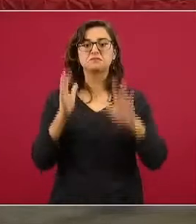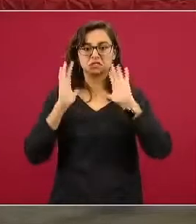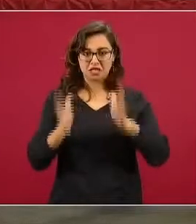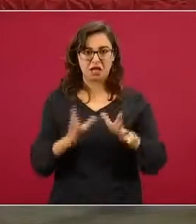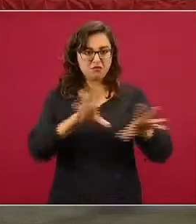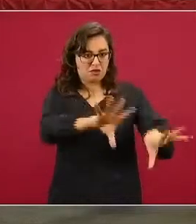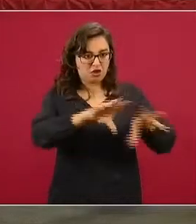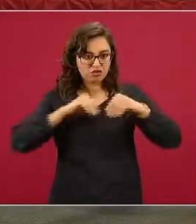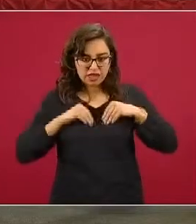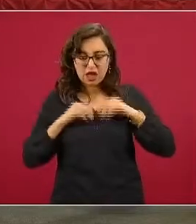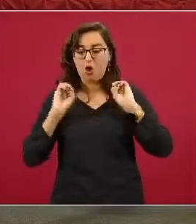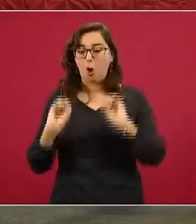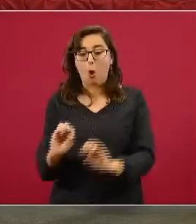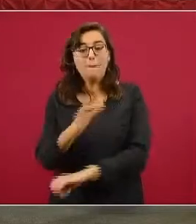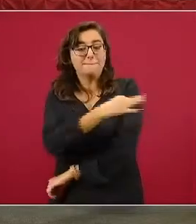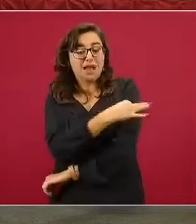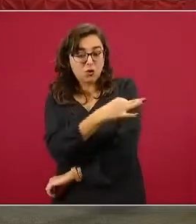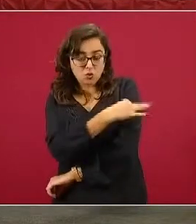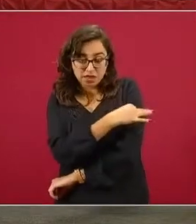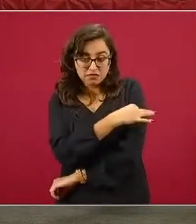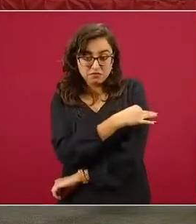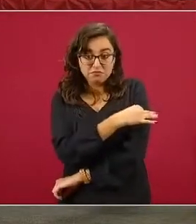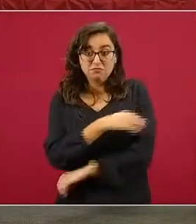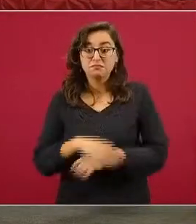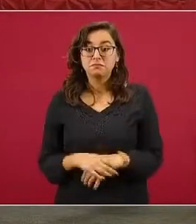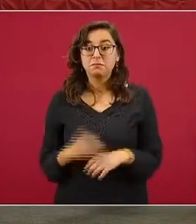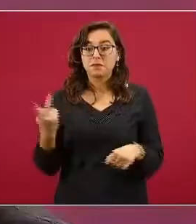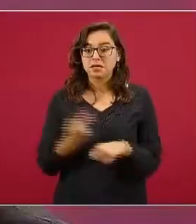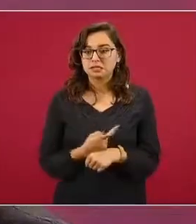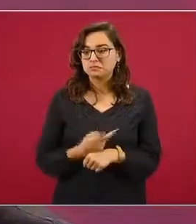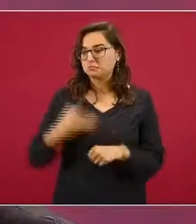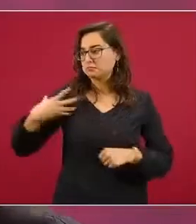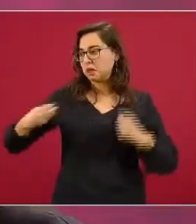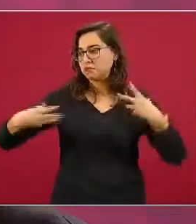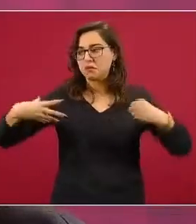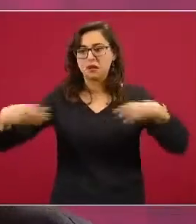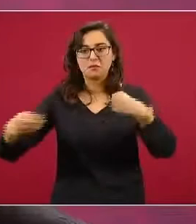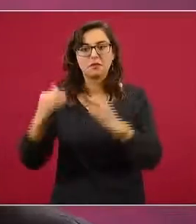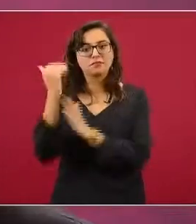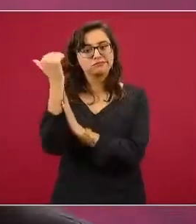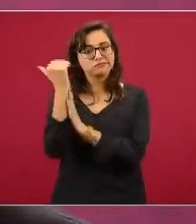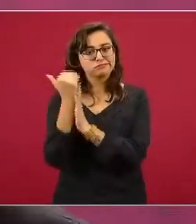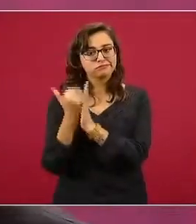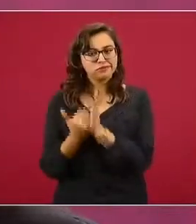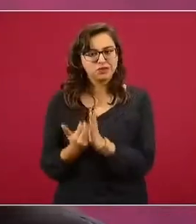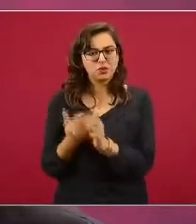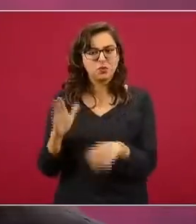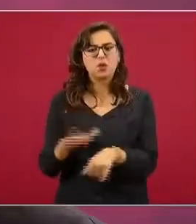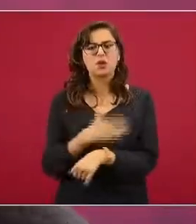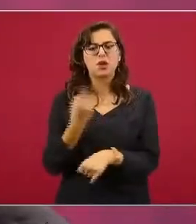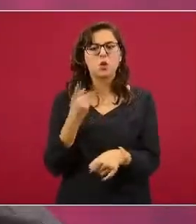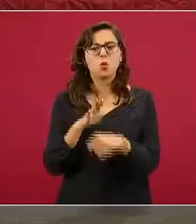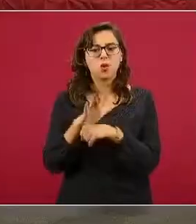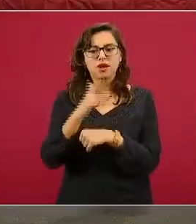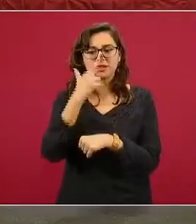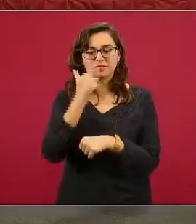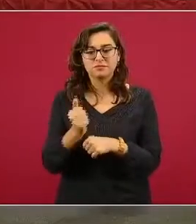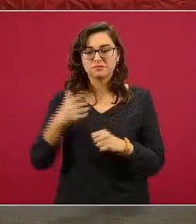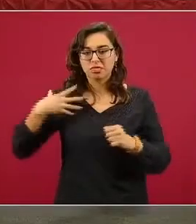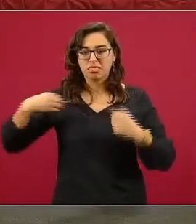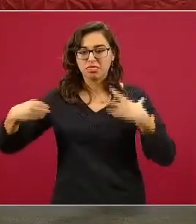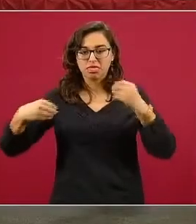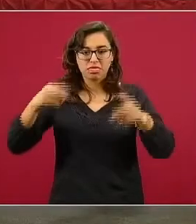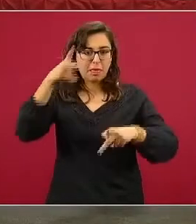fueron infectadas, ya los demás no se pueden infectar. ¿Por qué razón? Porque se interrumpen las cadenas